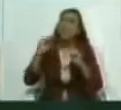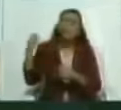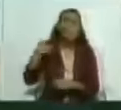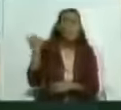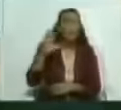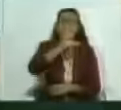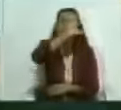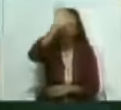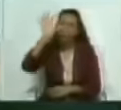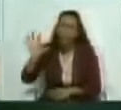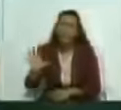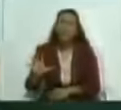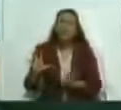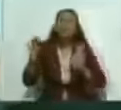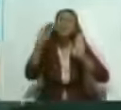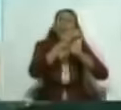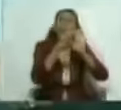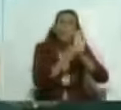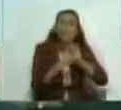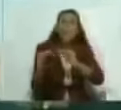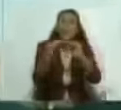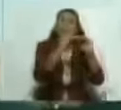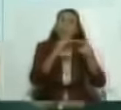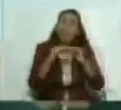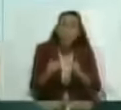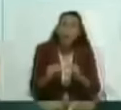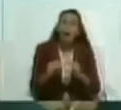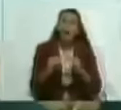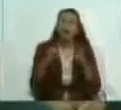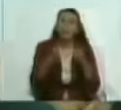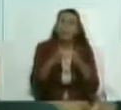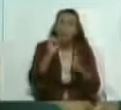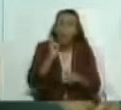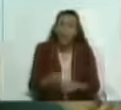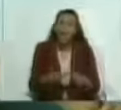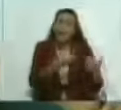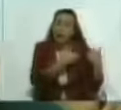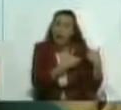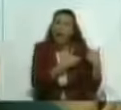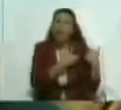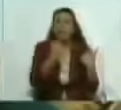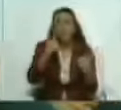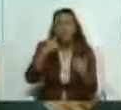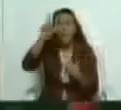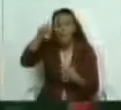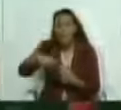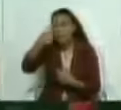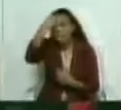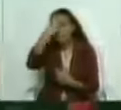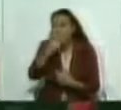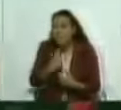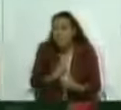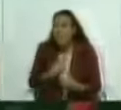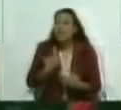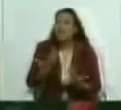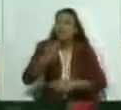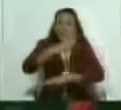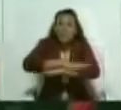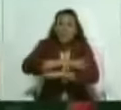cualquier parte del mundo, están estos organismos que son los encargados de hacer la investigación para